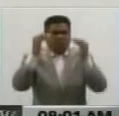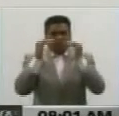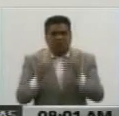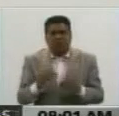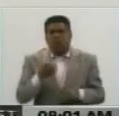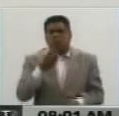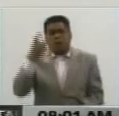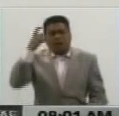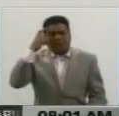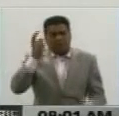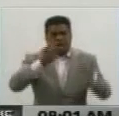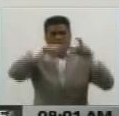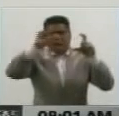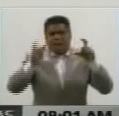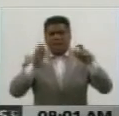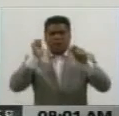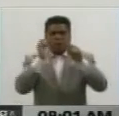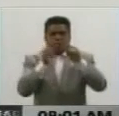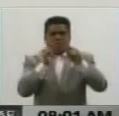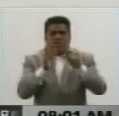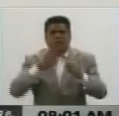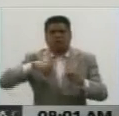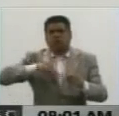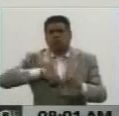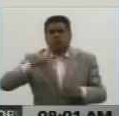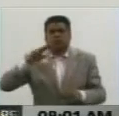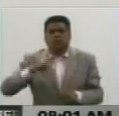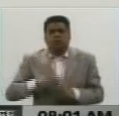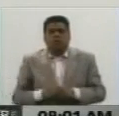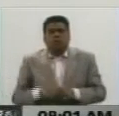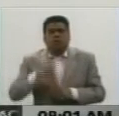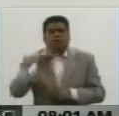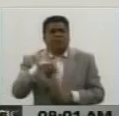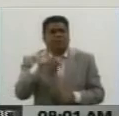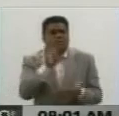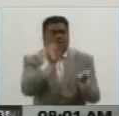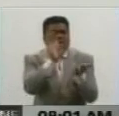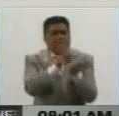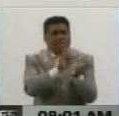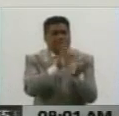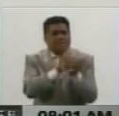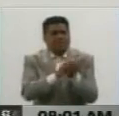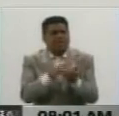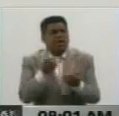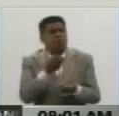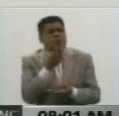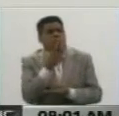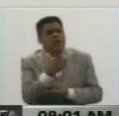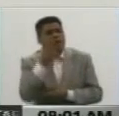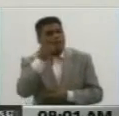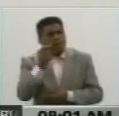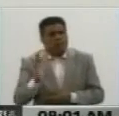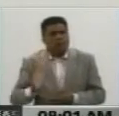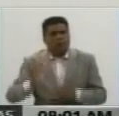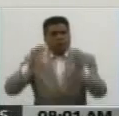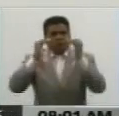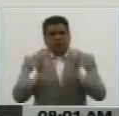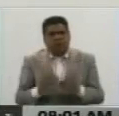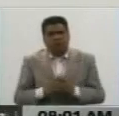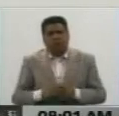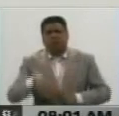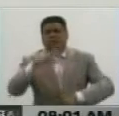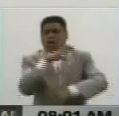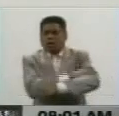el arco minero también alcanza nuestro estado bolivariano de Nueva Esparta, dígame cómo beneficia al pueblo. Omaira nos dice, fácil, si la derecha